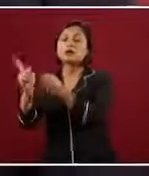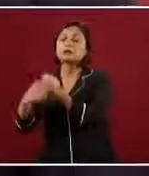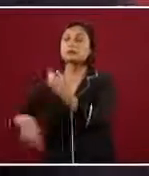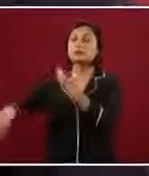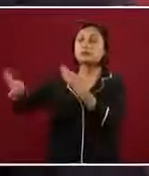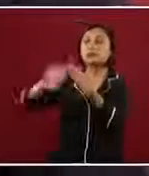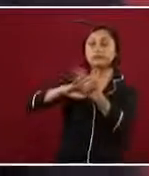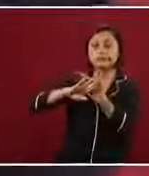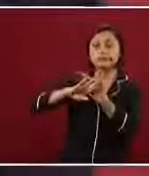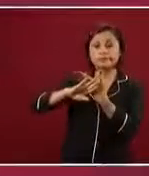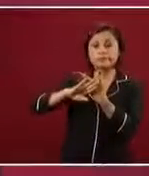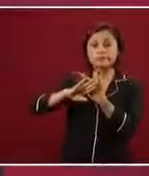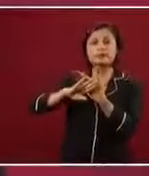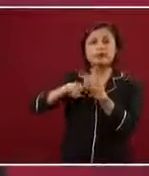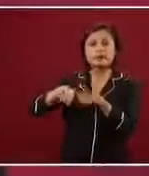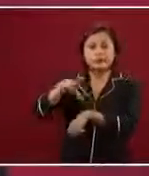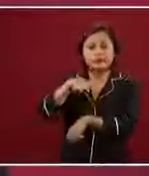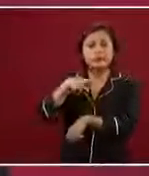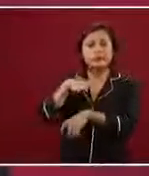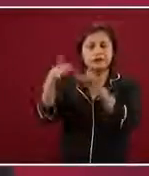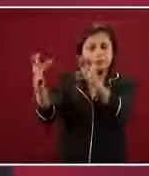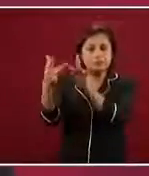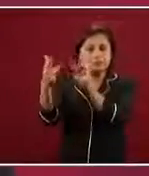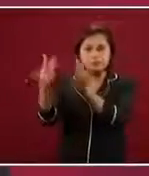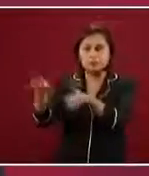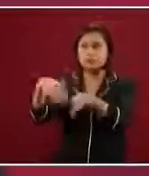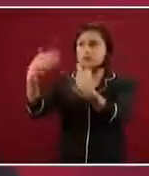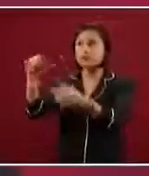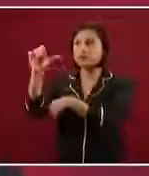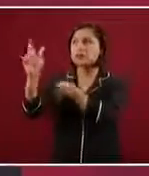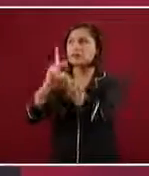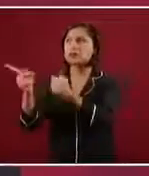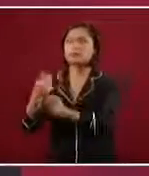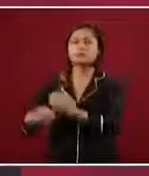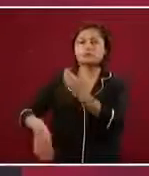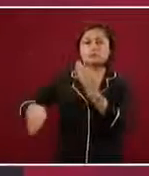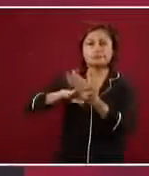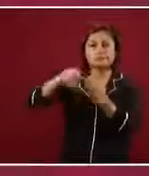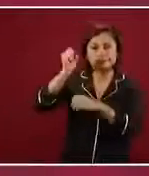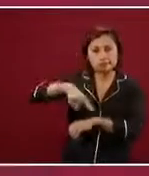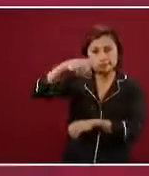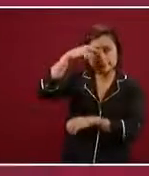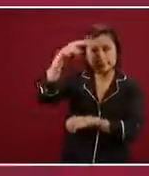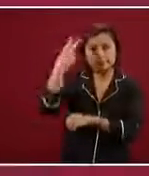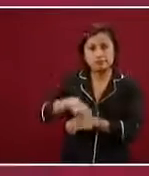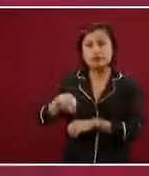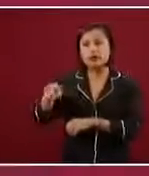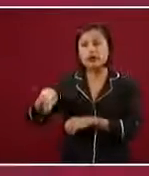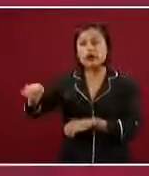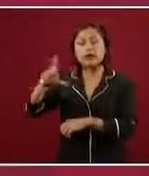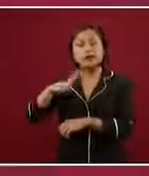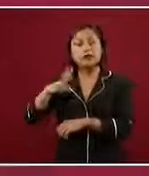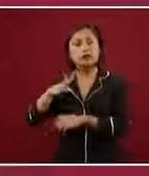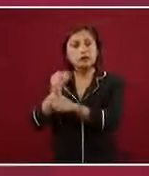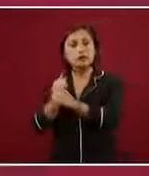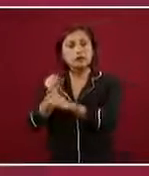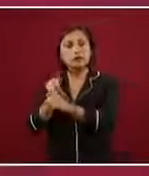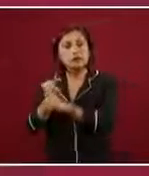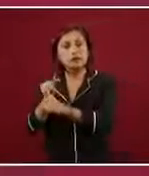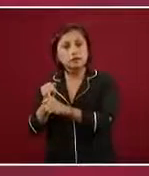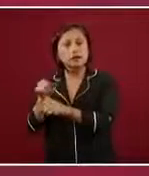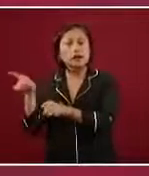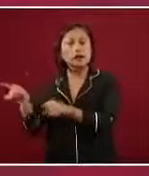autoridades en ese entonces? De que en efecto en Los Pinos estaba la